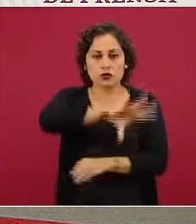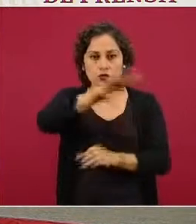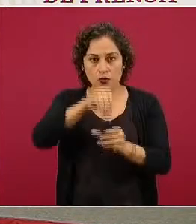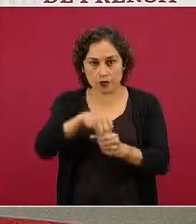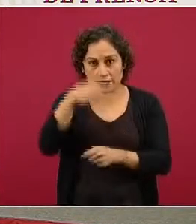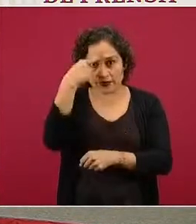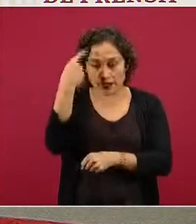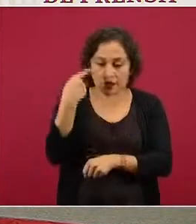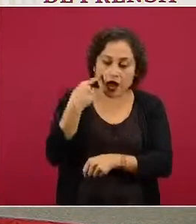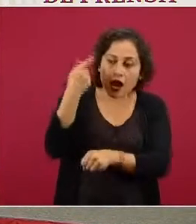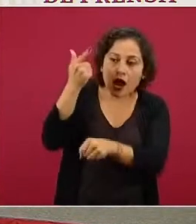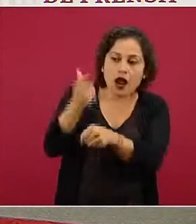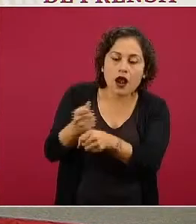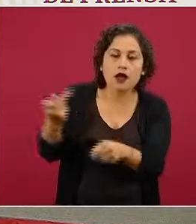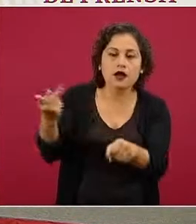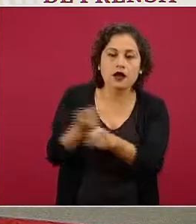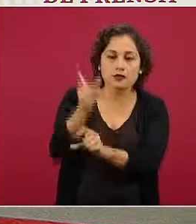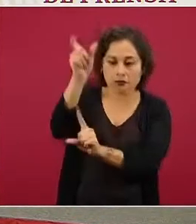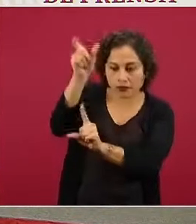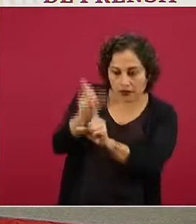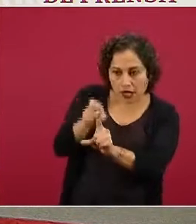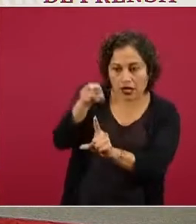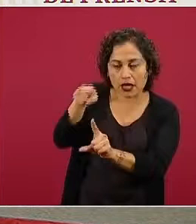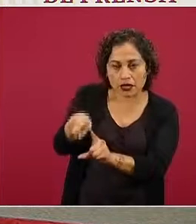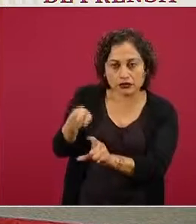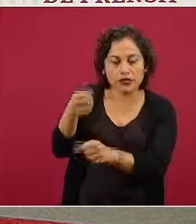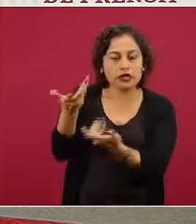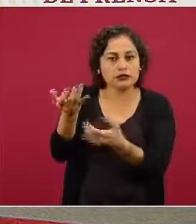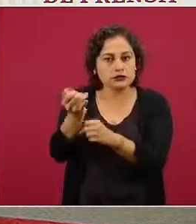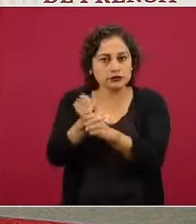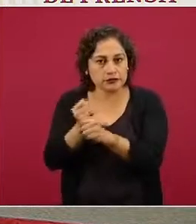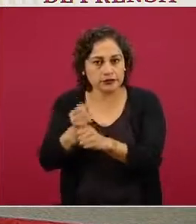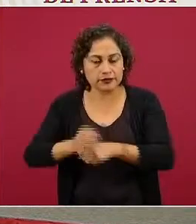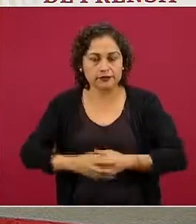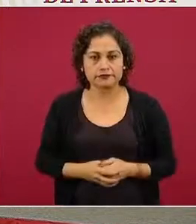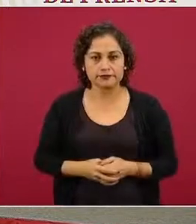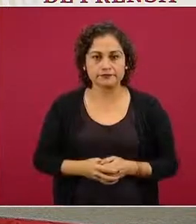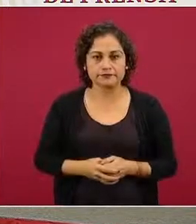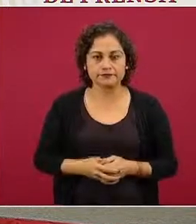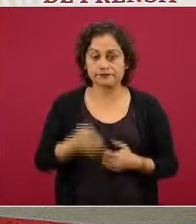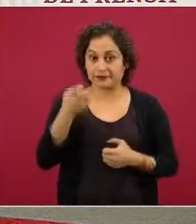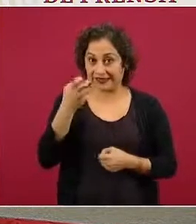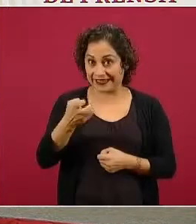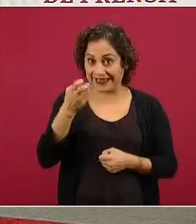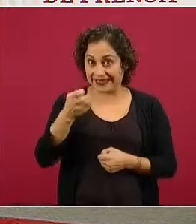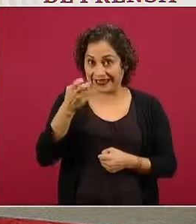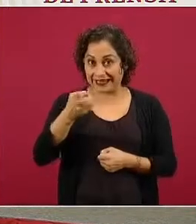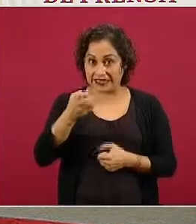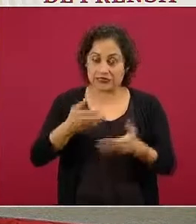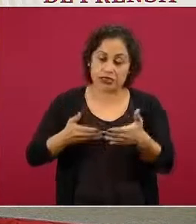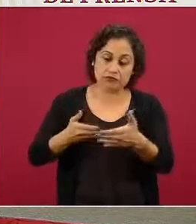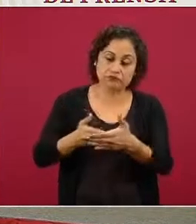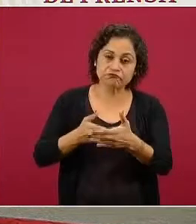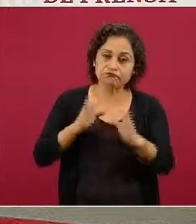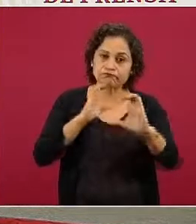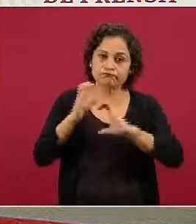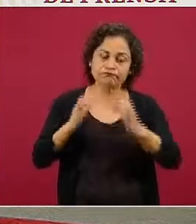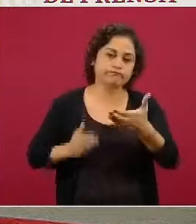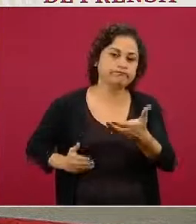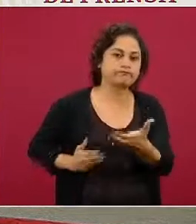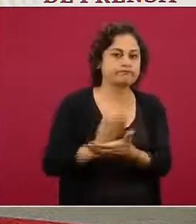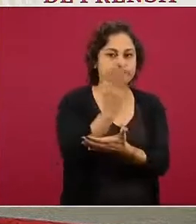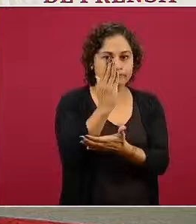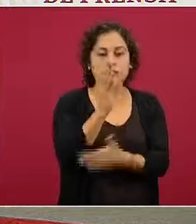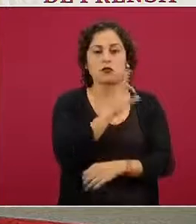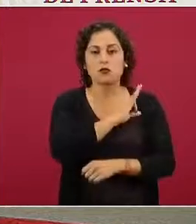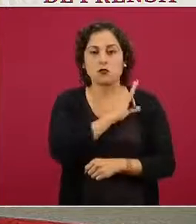buen estudio y análisis del caso y que rompa la barrera de la